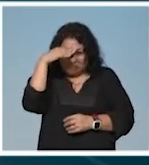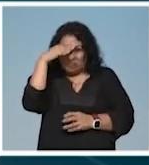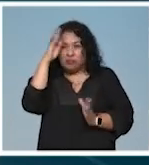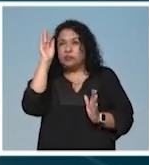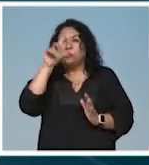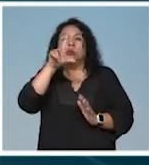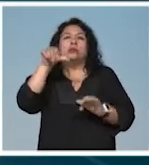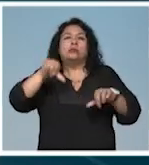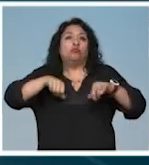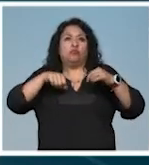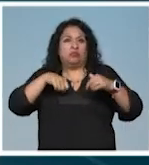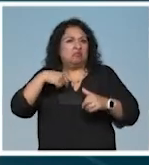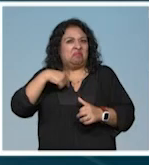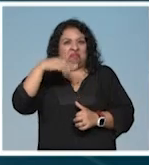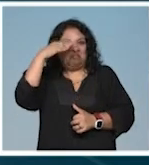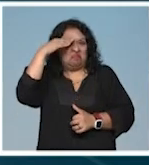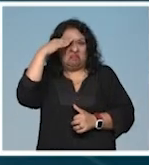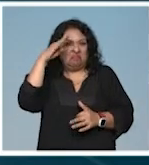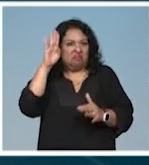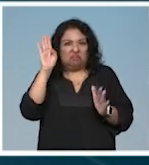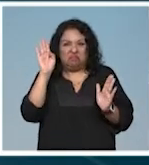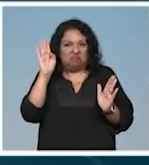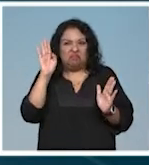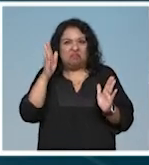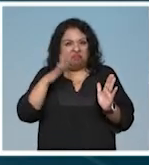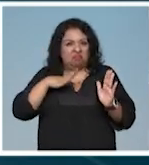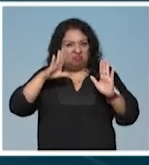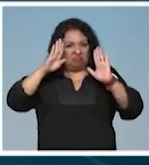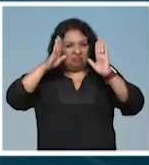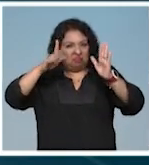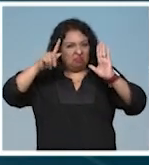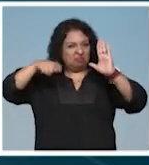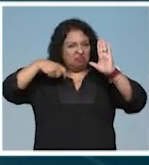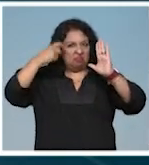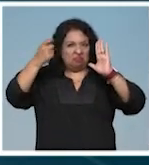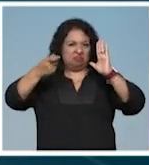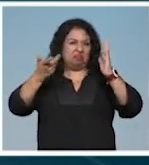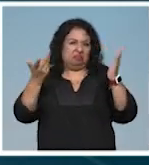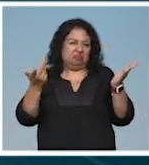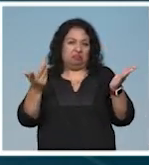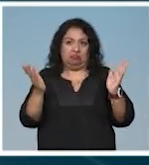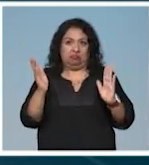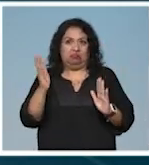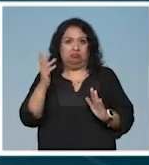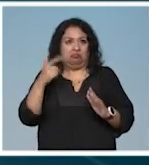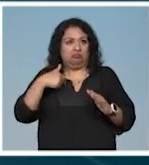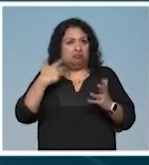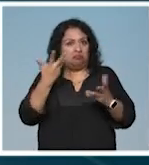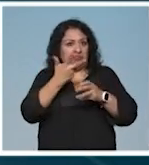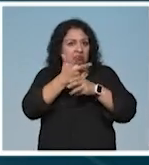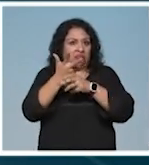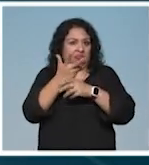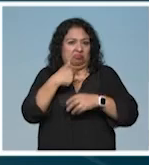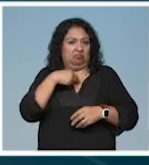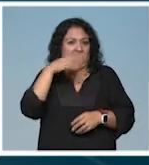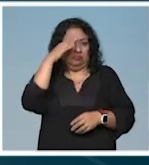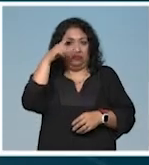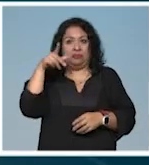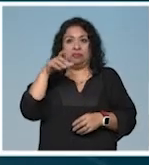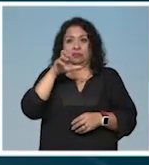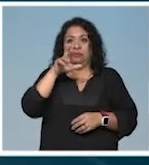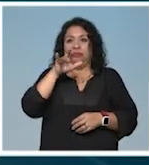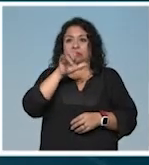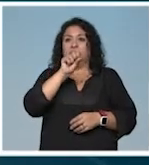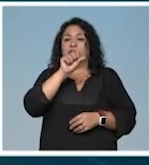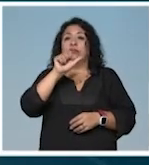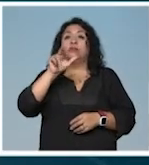en la adolescencia, nunca pensé yo que iba a dedicarme a esta profesión, por llamarla así, de hacer películas. Carlos Saura se